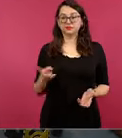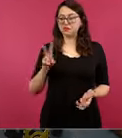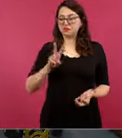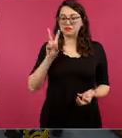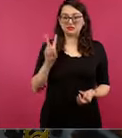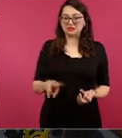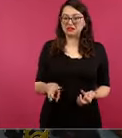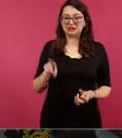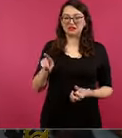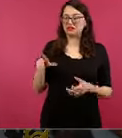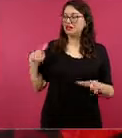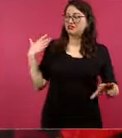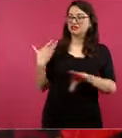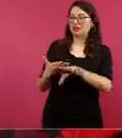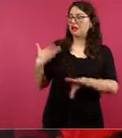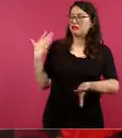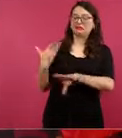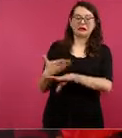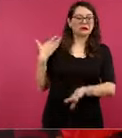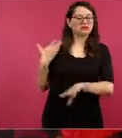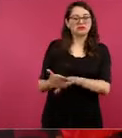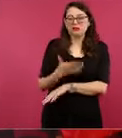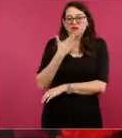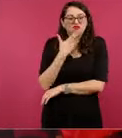Entonces, ya llegando a la conclusión de que